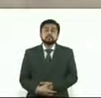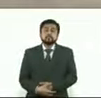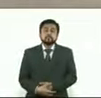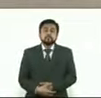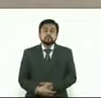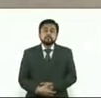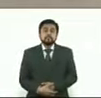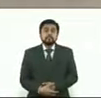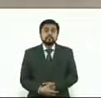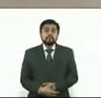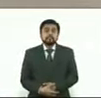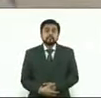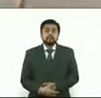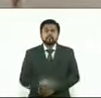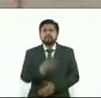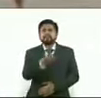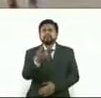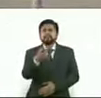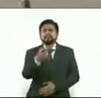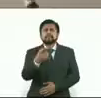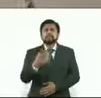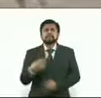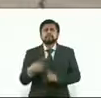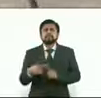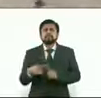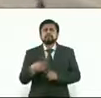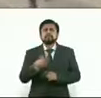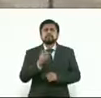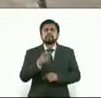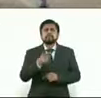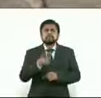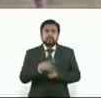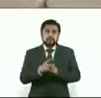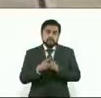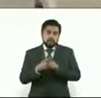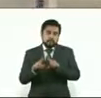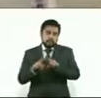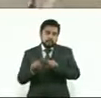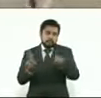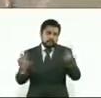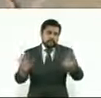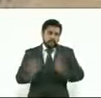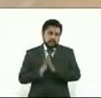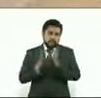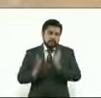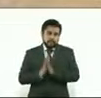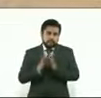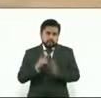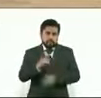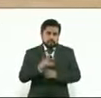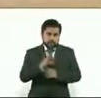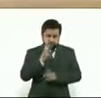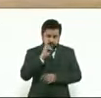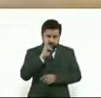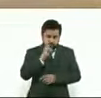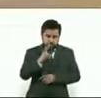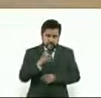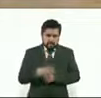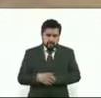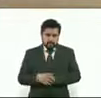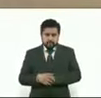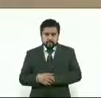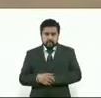Y bueno, aquí tenemos algunos de los participantes de diversas categorías. Entre ellos aparecen de